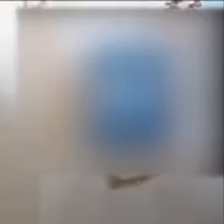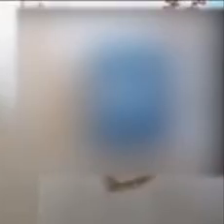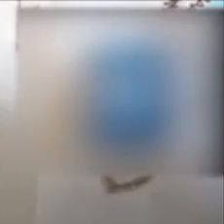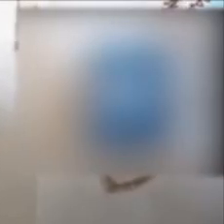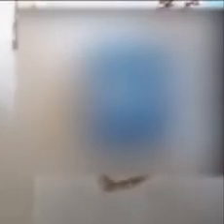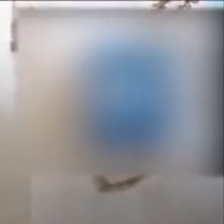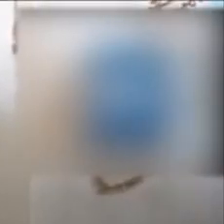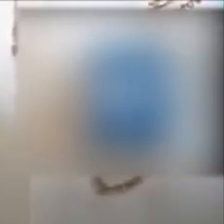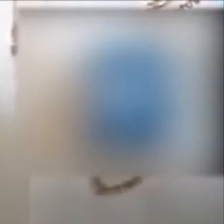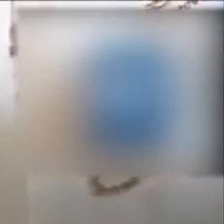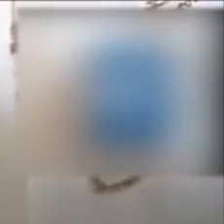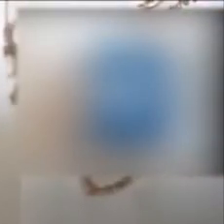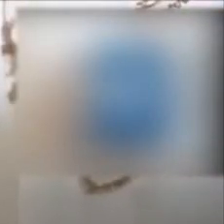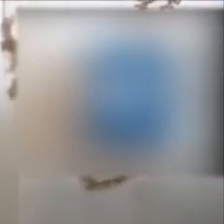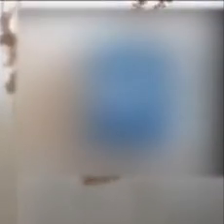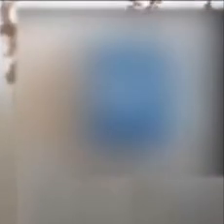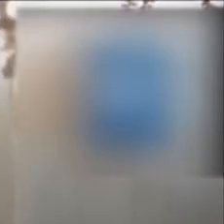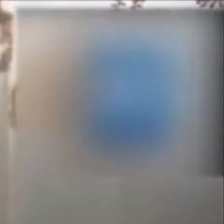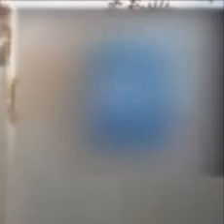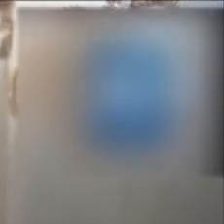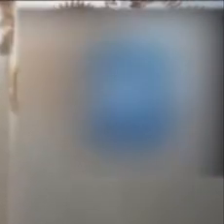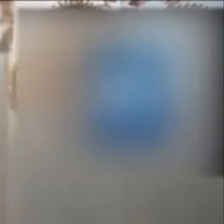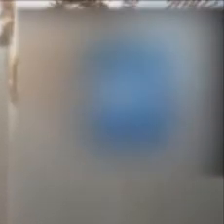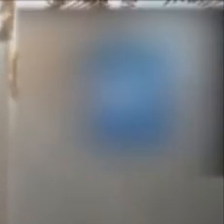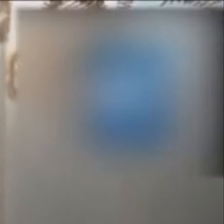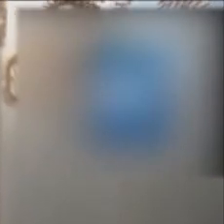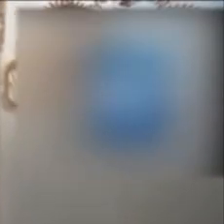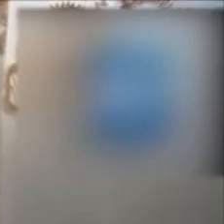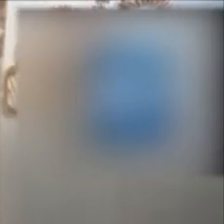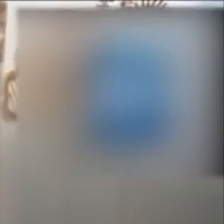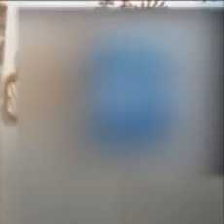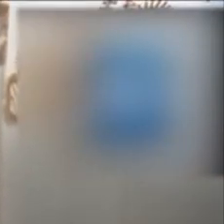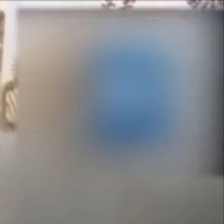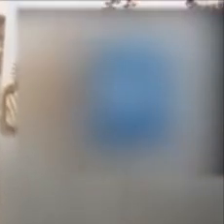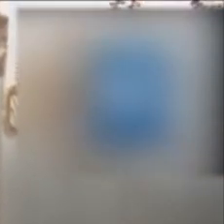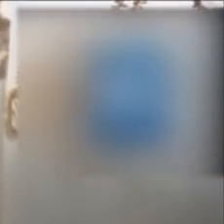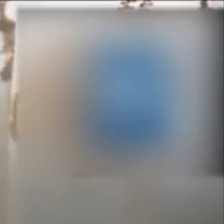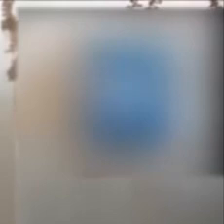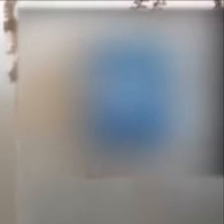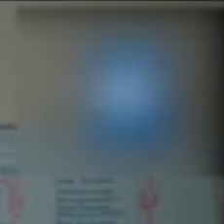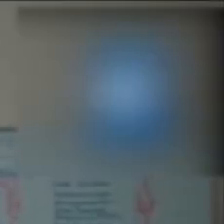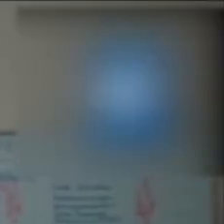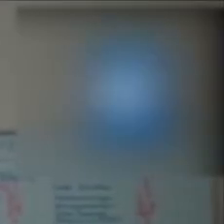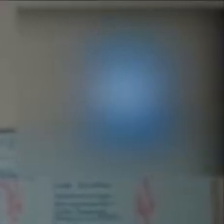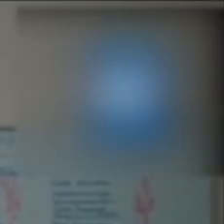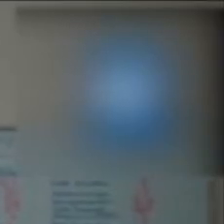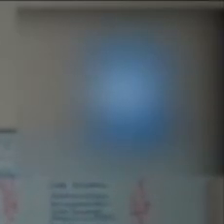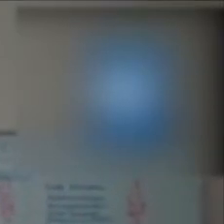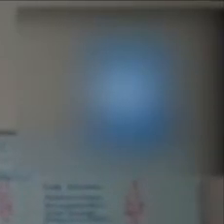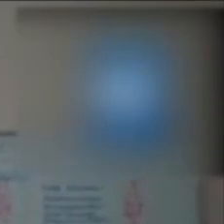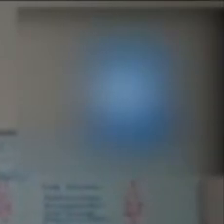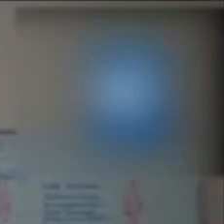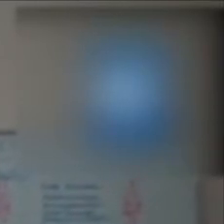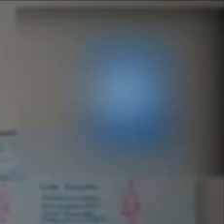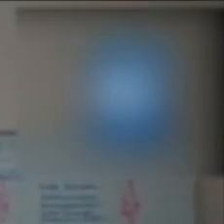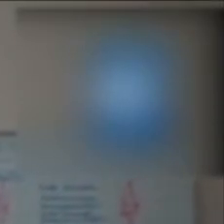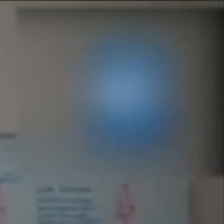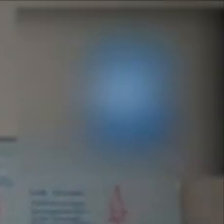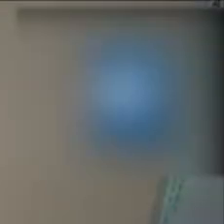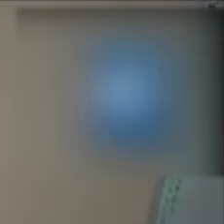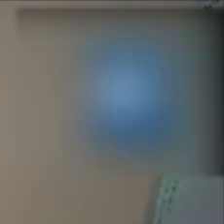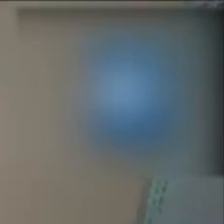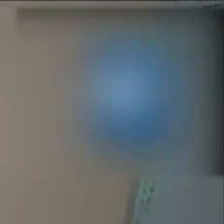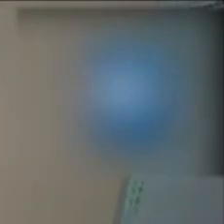a 37 en el 2022. Las casas maternas pasaron de 50 a 181, en la que